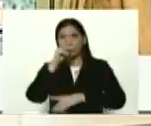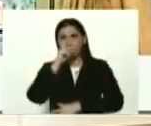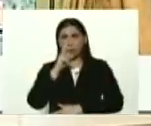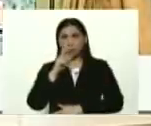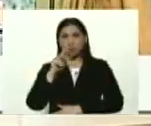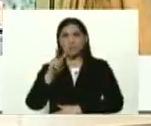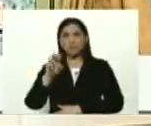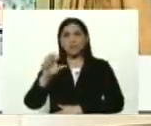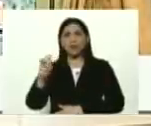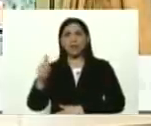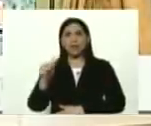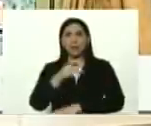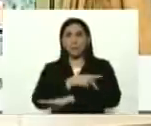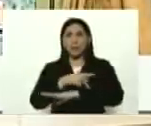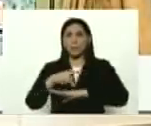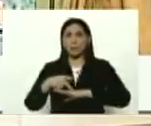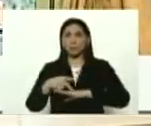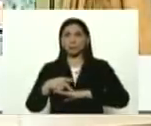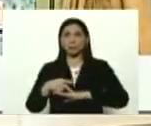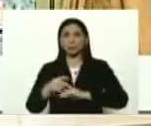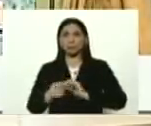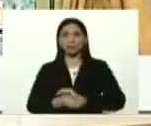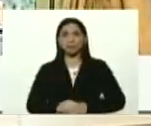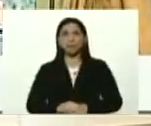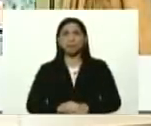a La Vega. La Vega está sonando hace varios días.